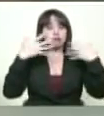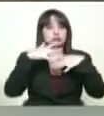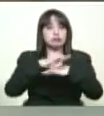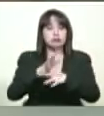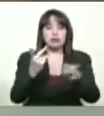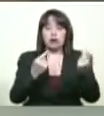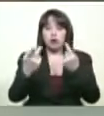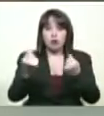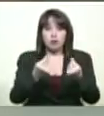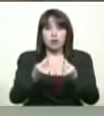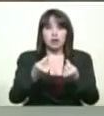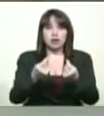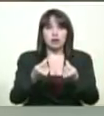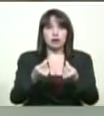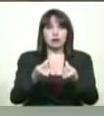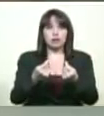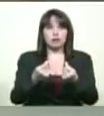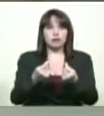de la economía